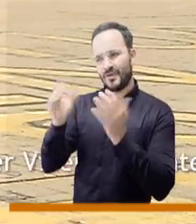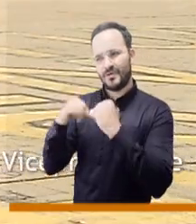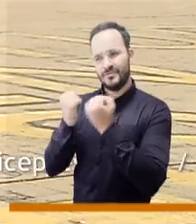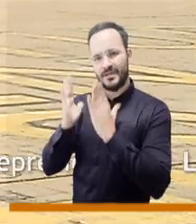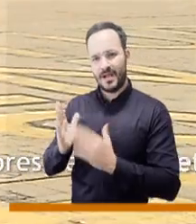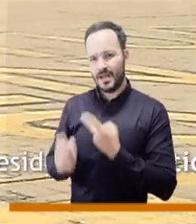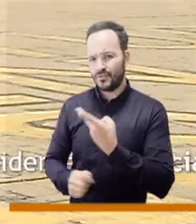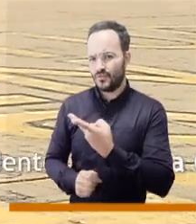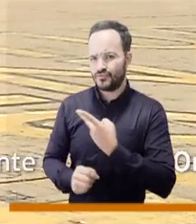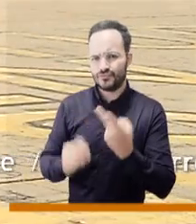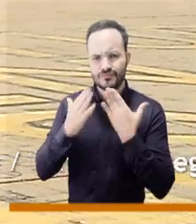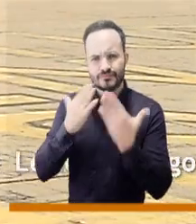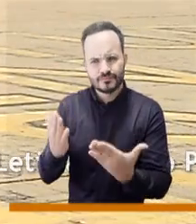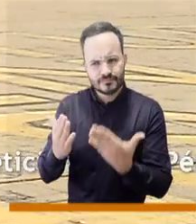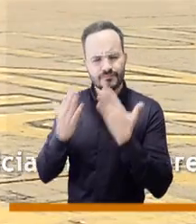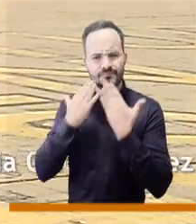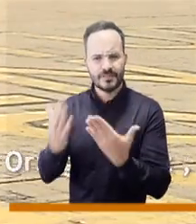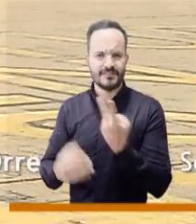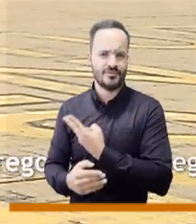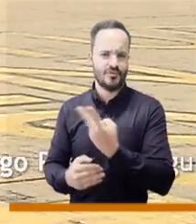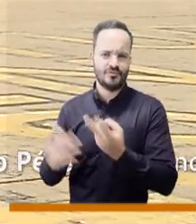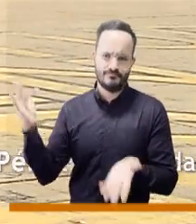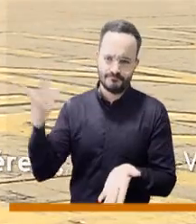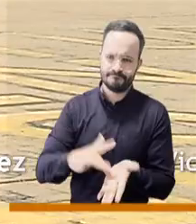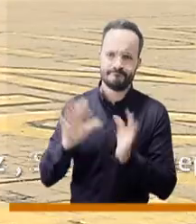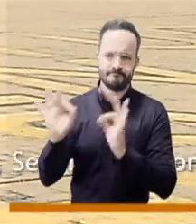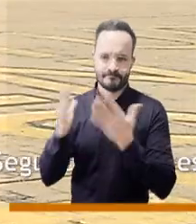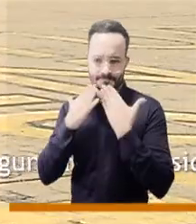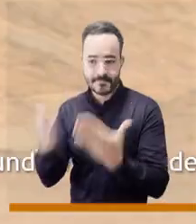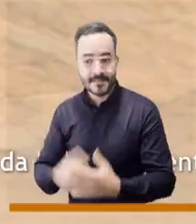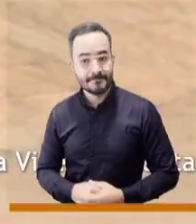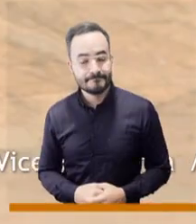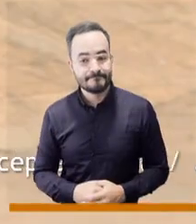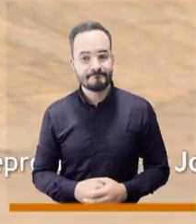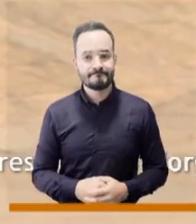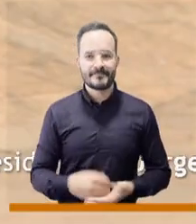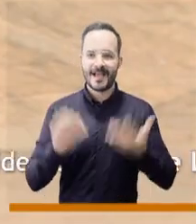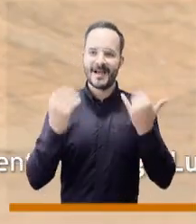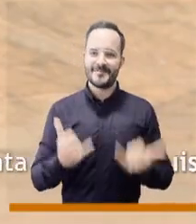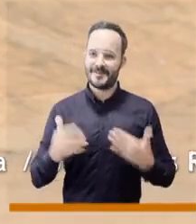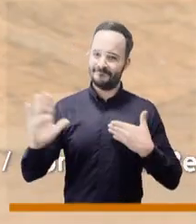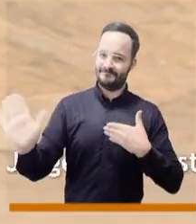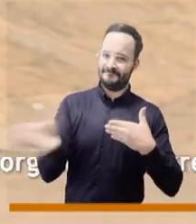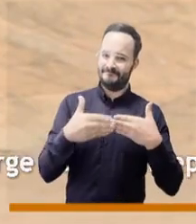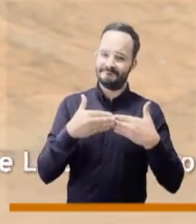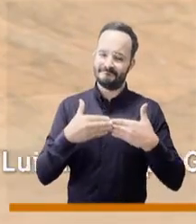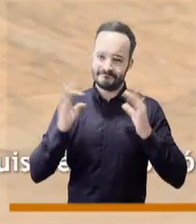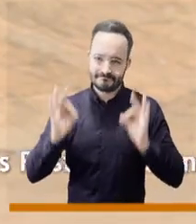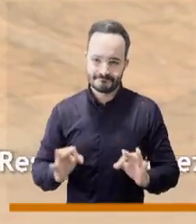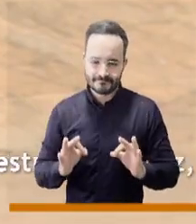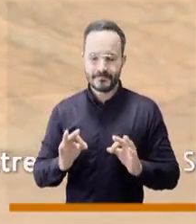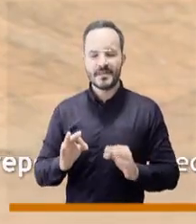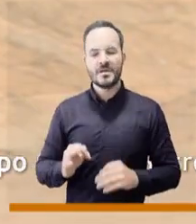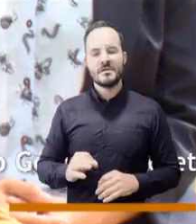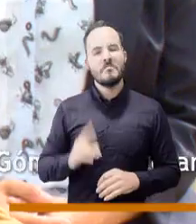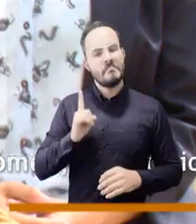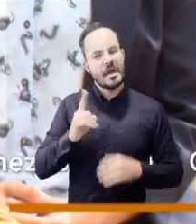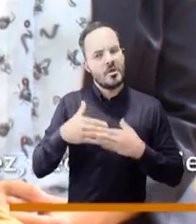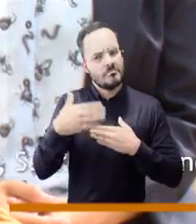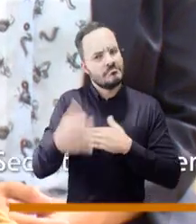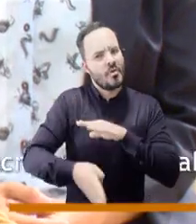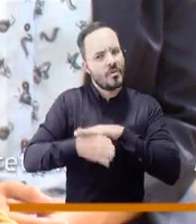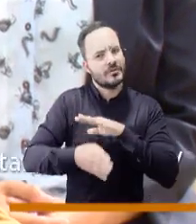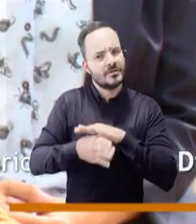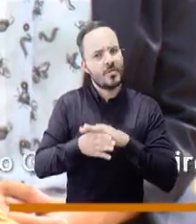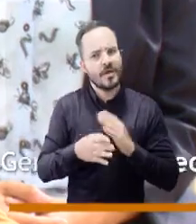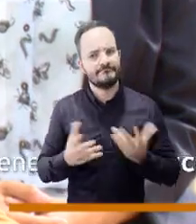muchas gracias por haber venido hoy. Y bueno, vamos entonces a dejar este diálogo también en puntos